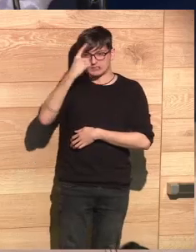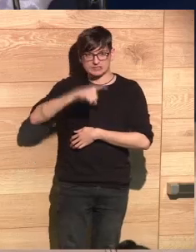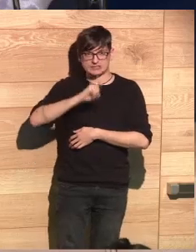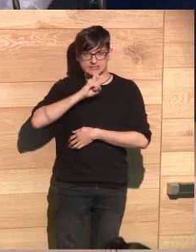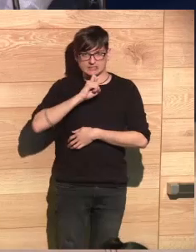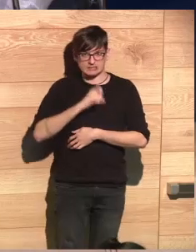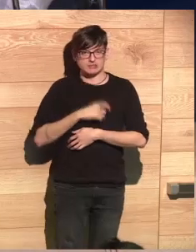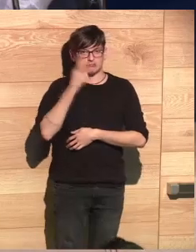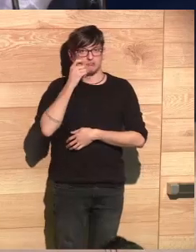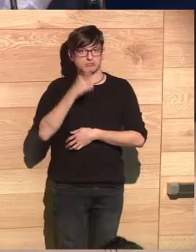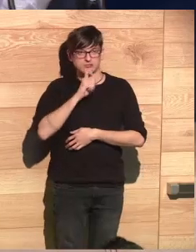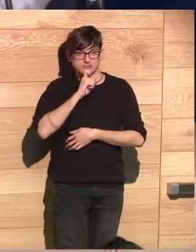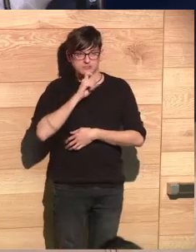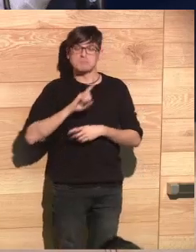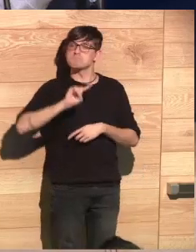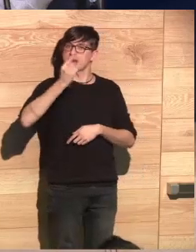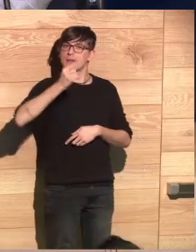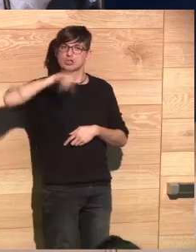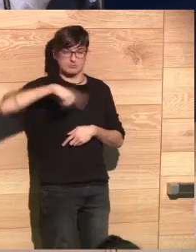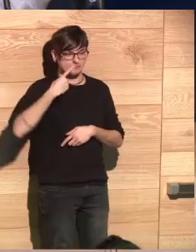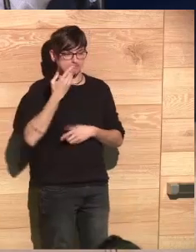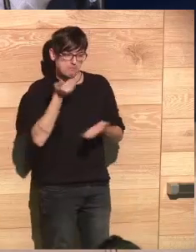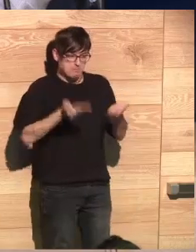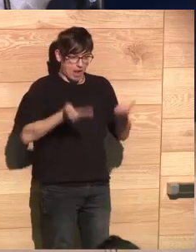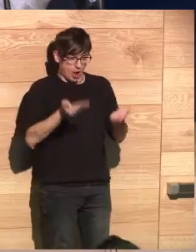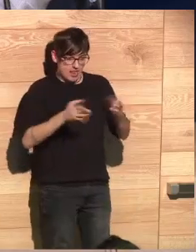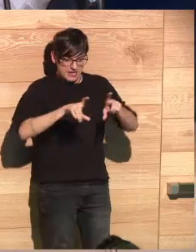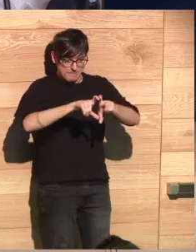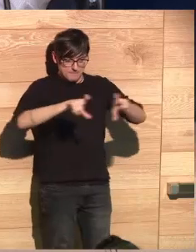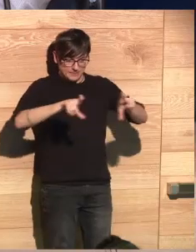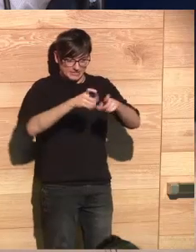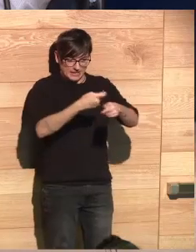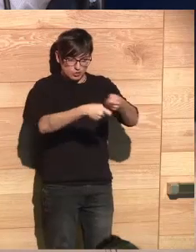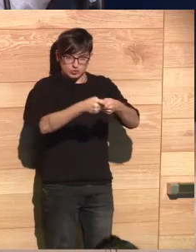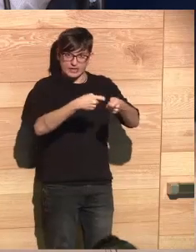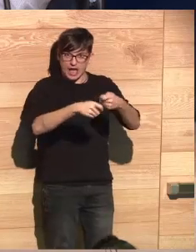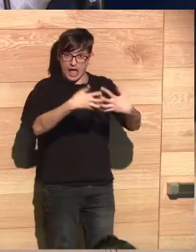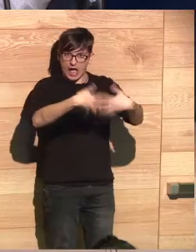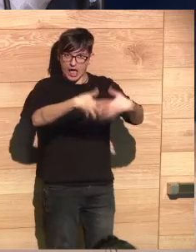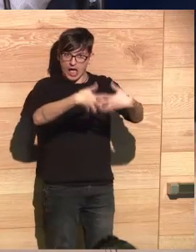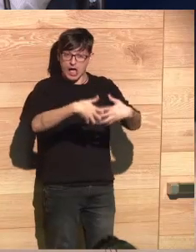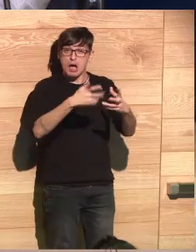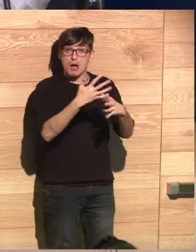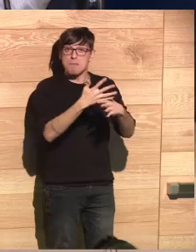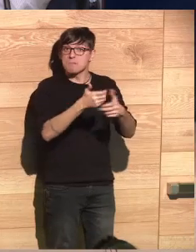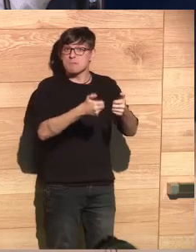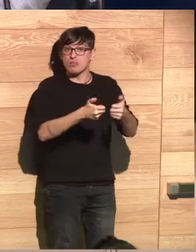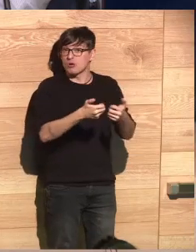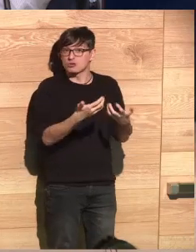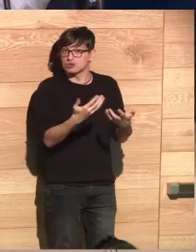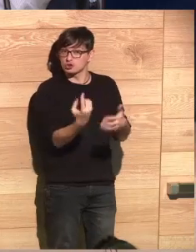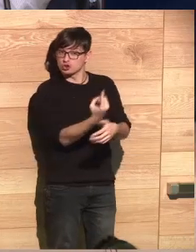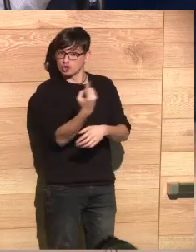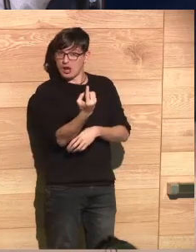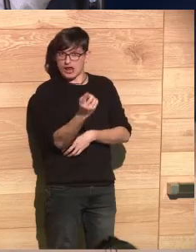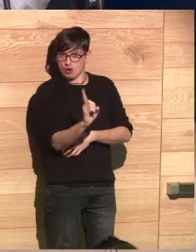decir, valorar, primero, que en realidad la industria de los videojuegos no está sola en embarcarse en la industria de los